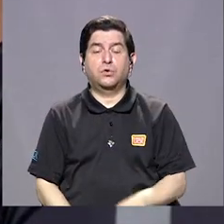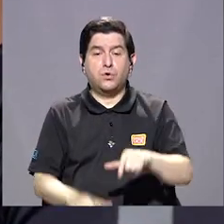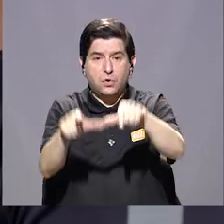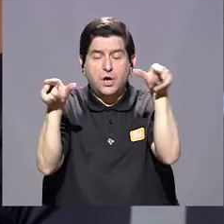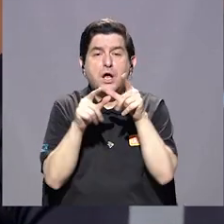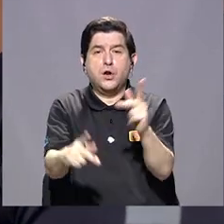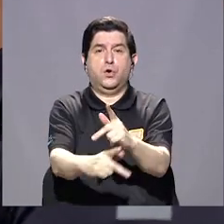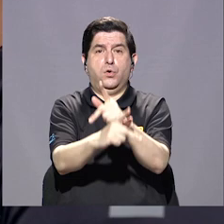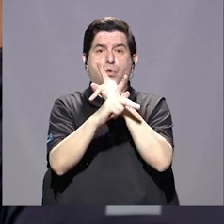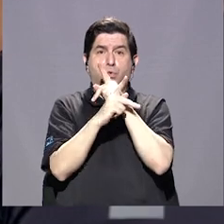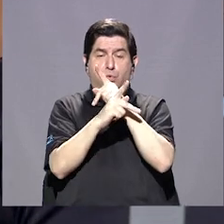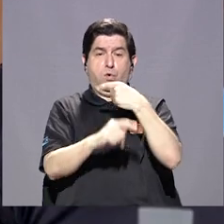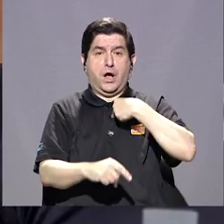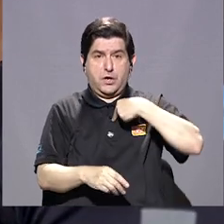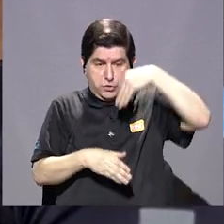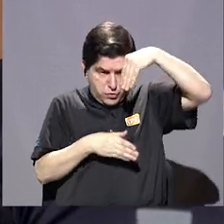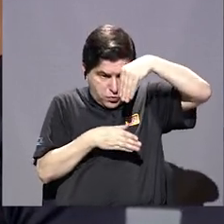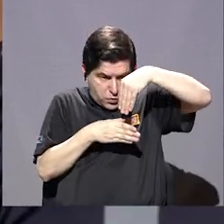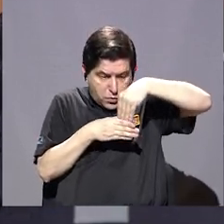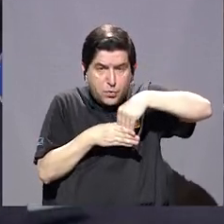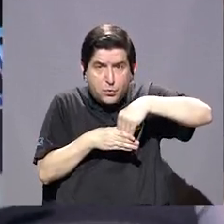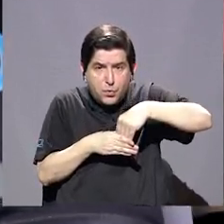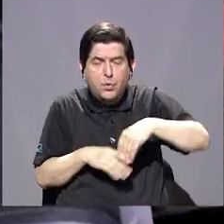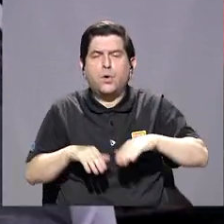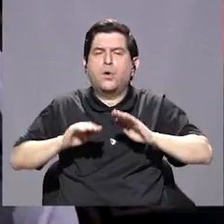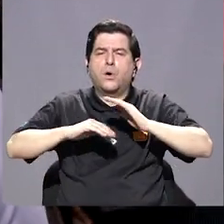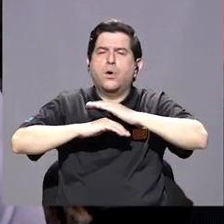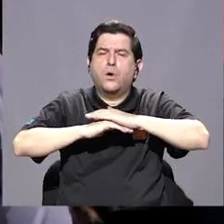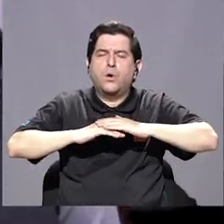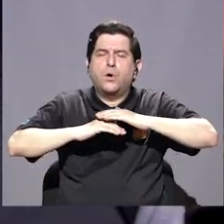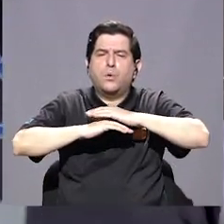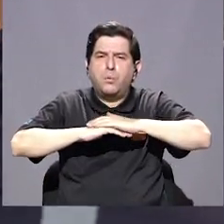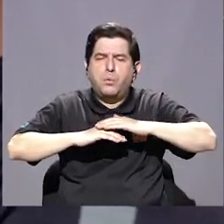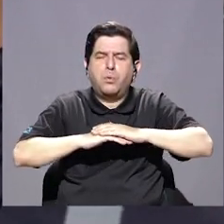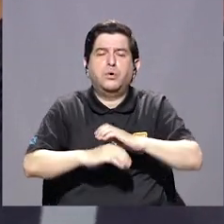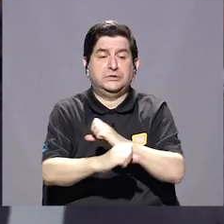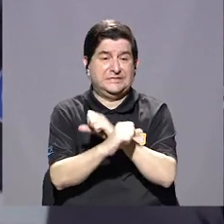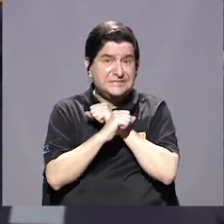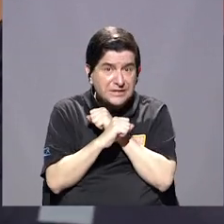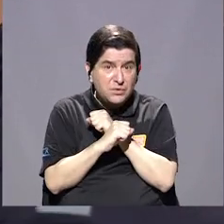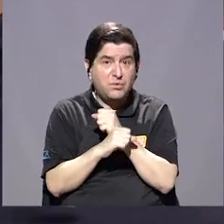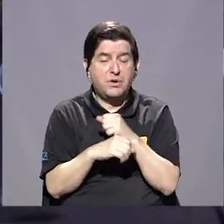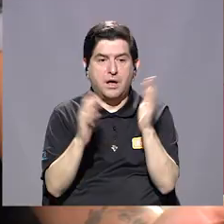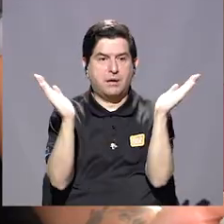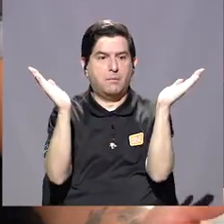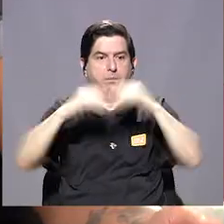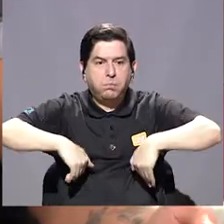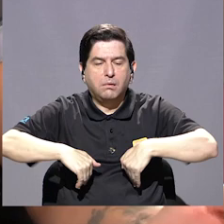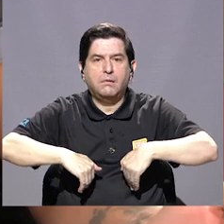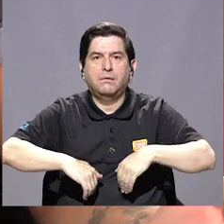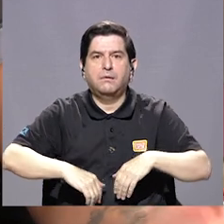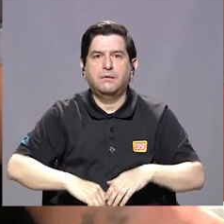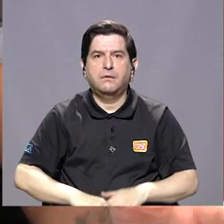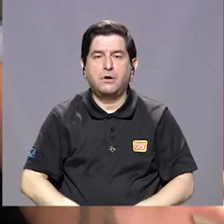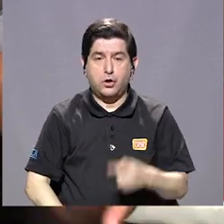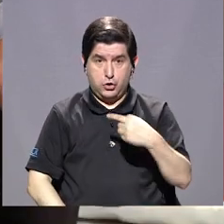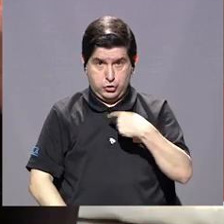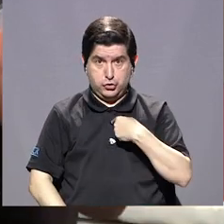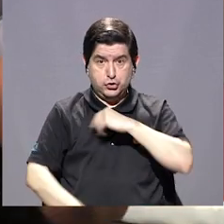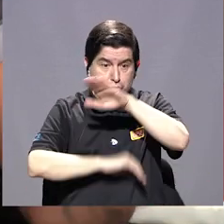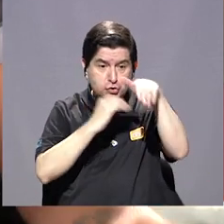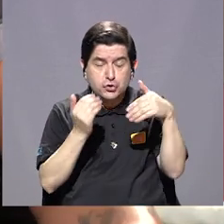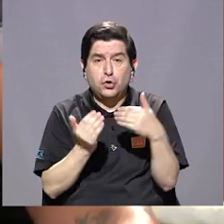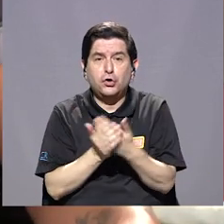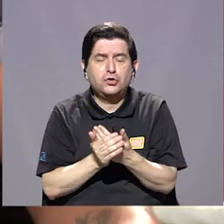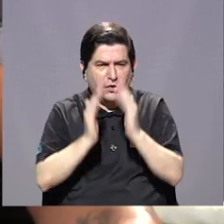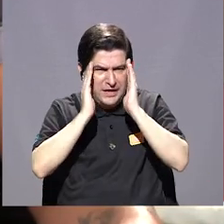refugio en el que yo me sentía confortada, en el que yo me sentía segura, ya no estaba. Yo había puesto todos los